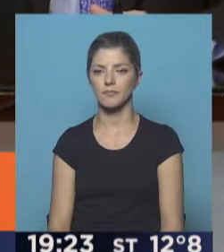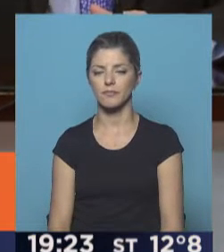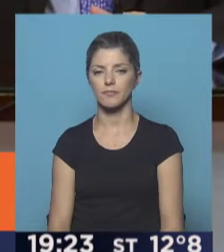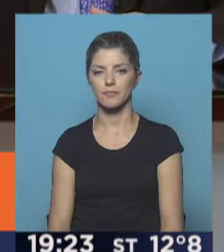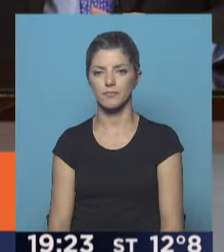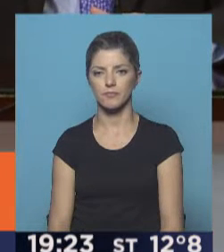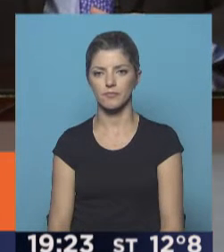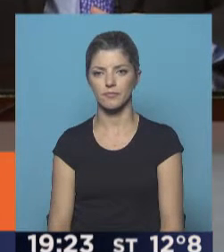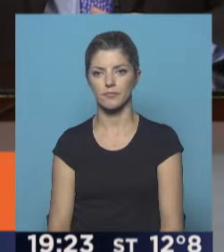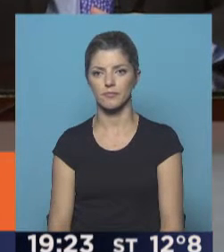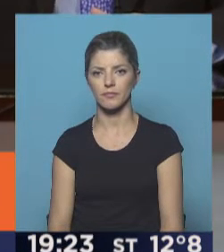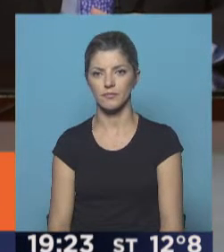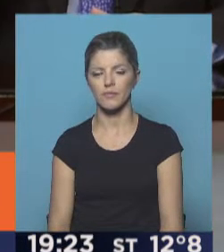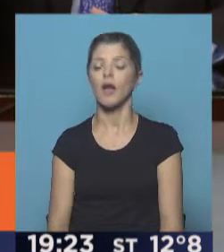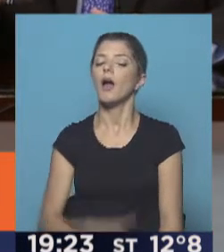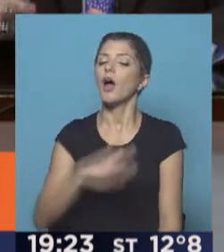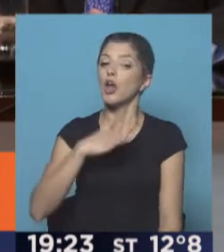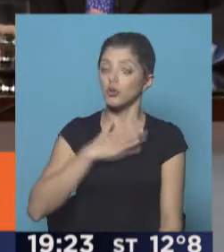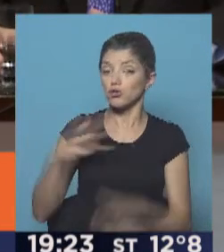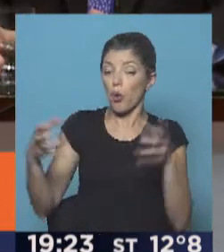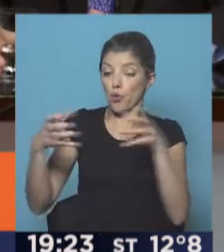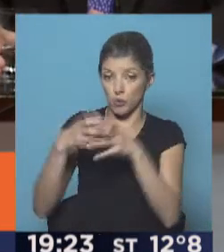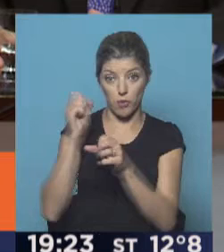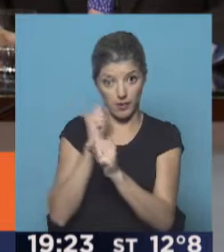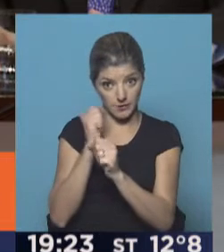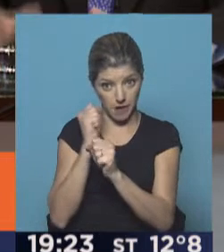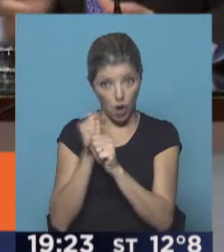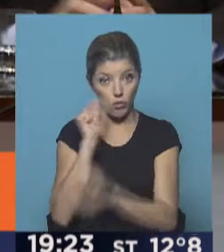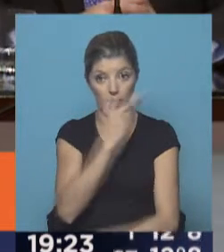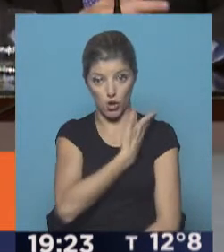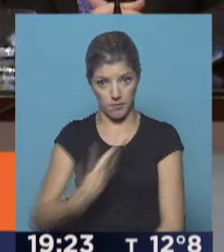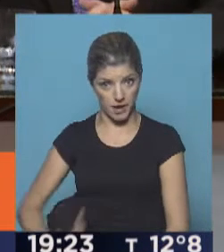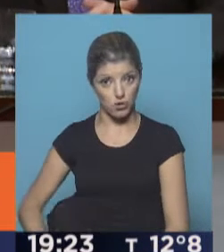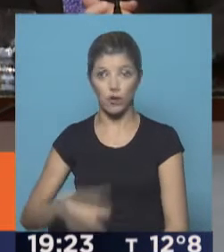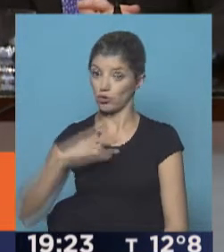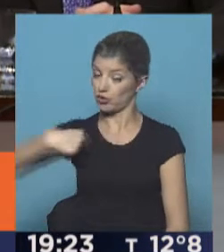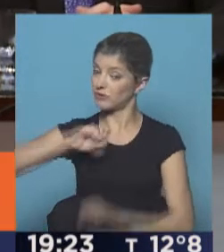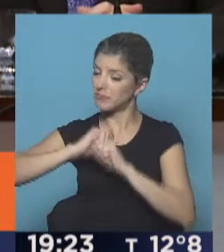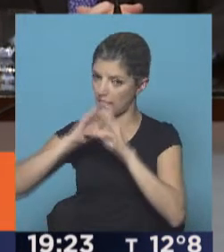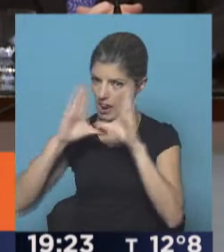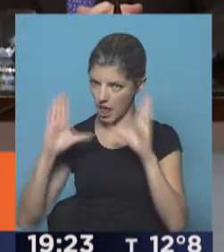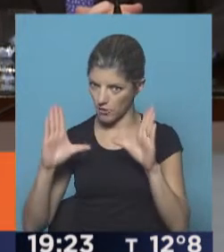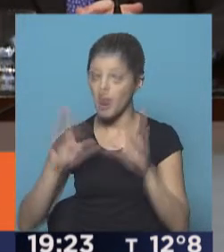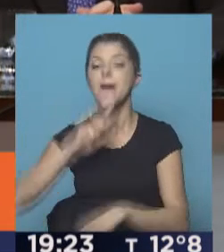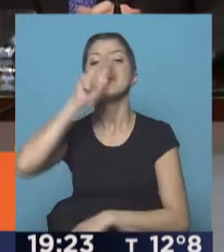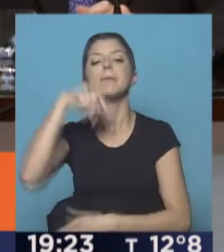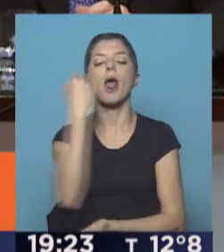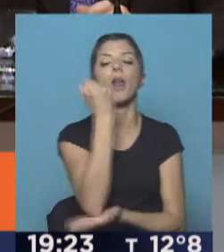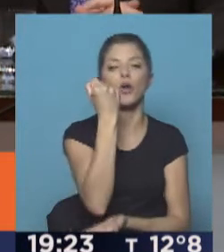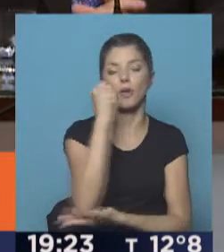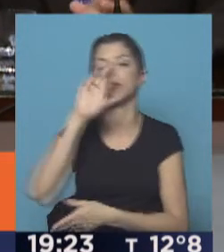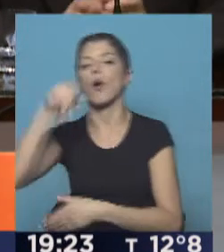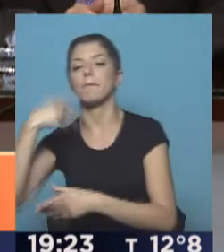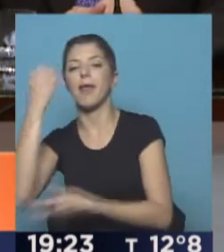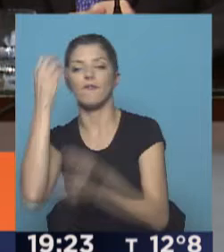Primero, lo que nosotros hemos planteado como equipo de gobierno, y esto hemos sido muy claros, el plan económico, el plan fiscal, el